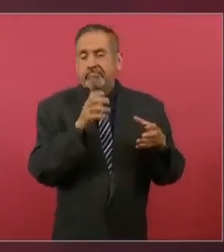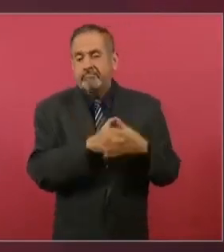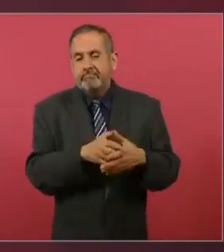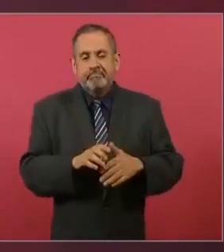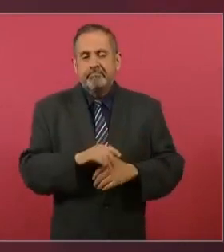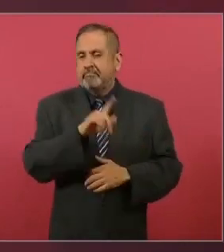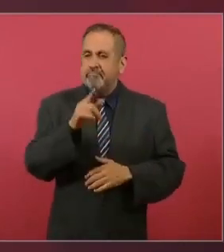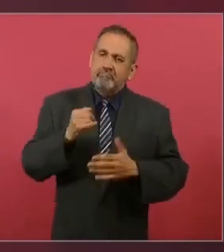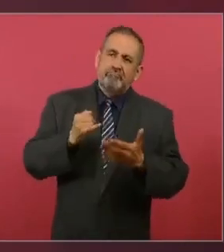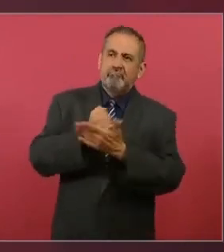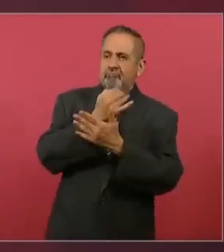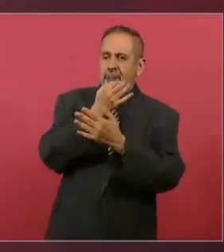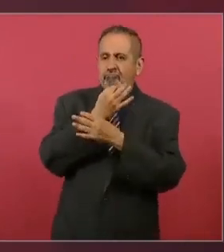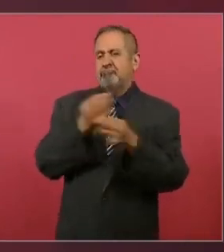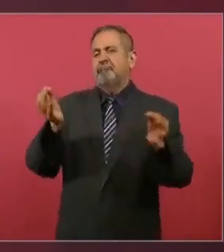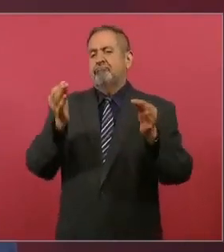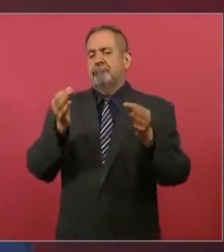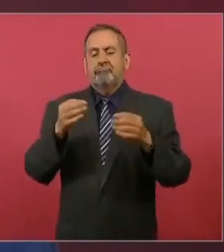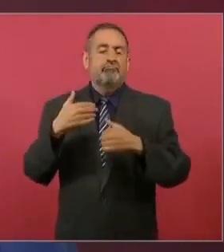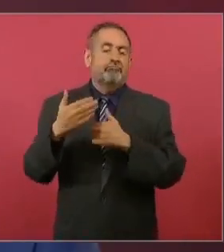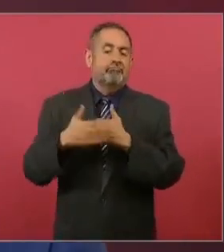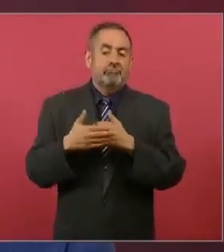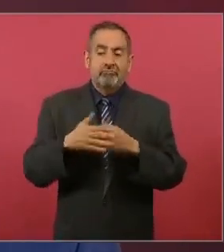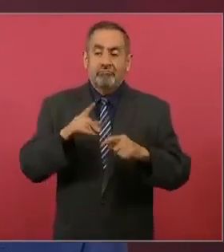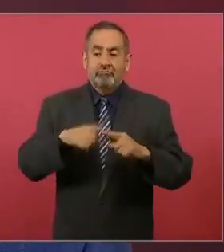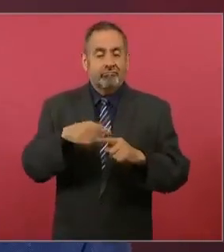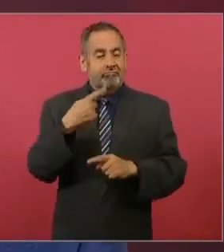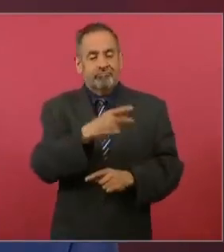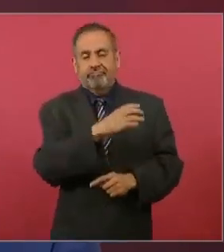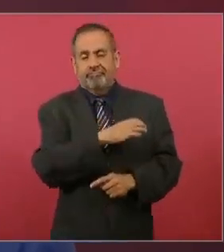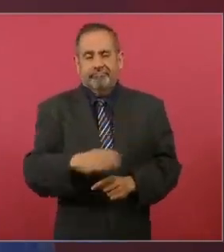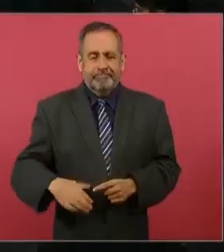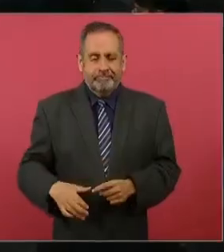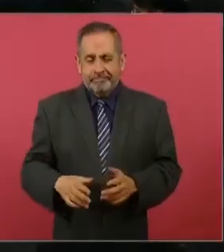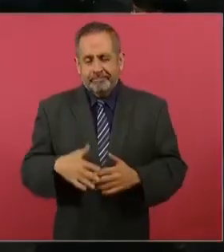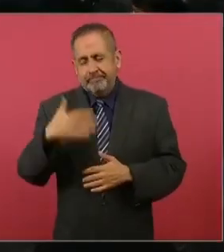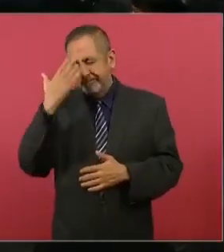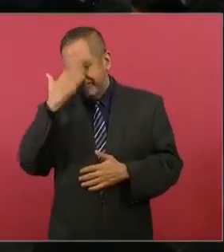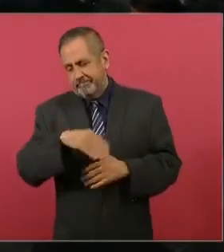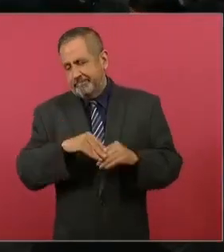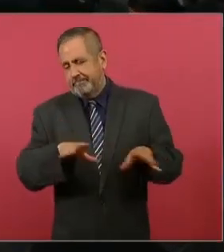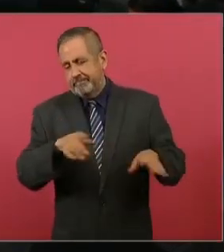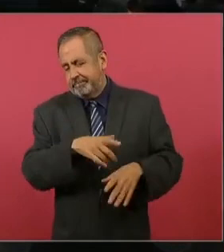y ya después ya se sabe.